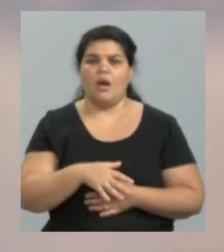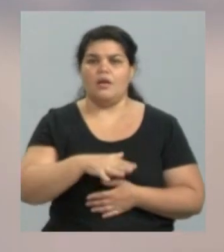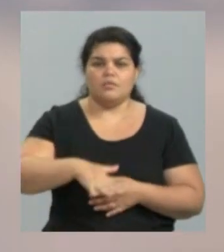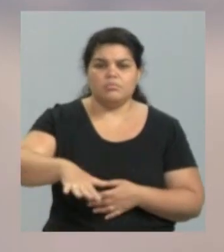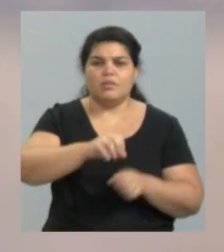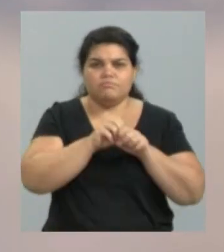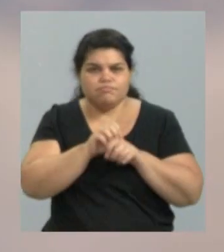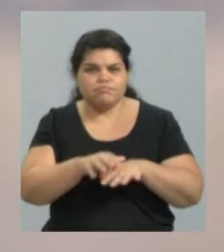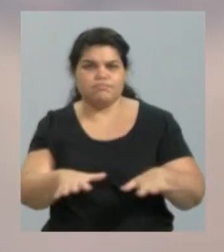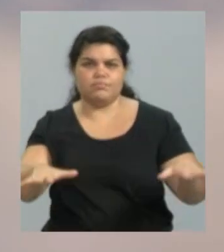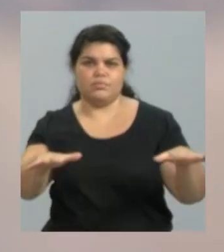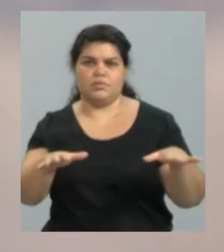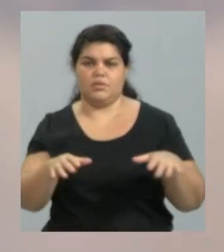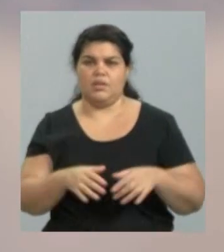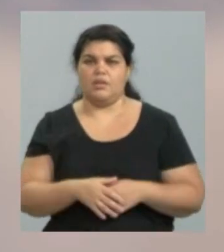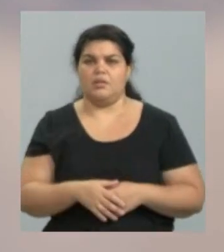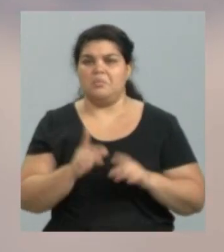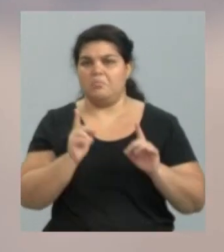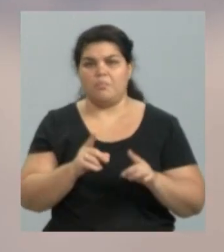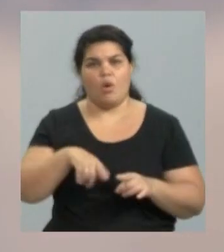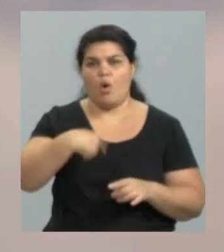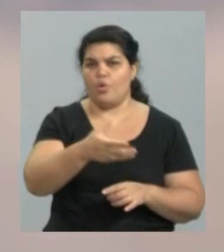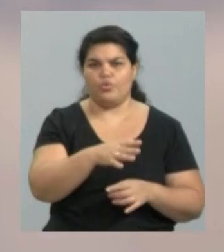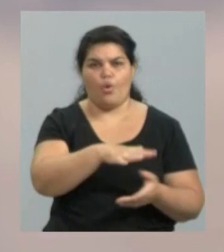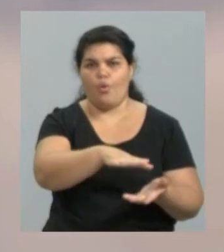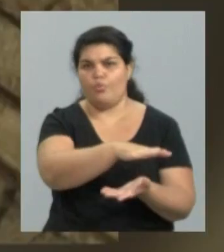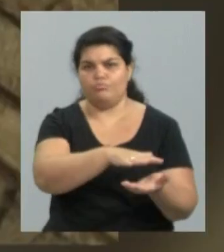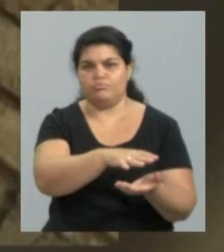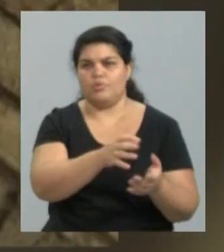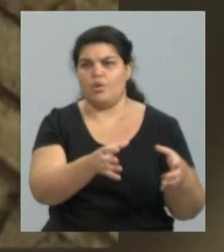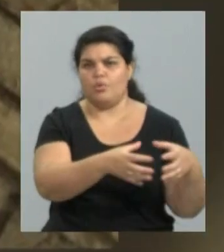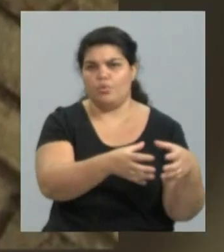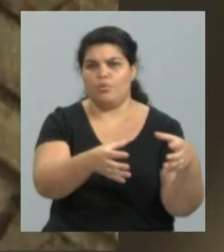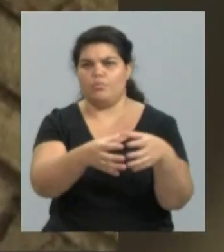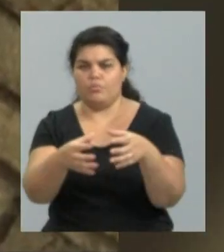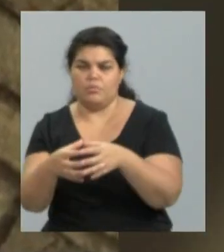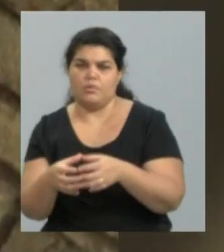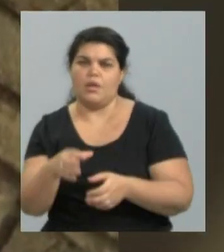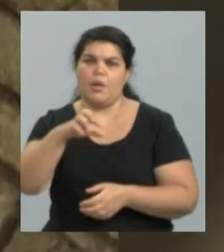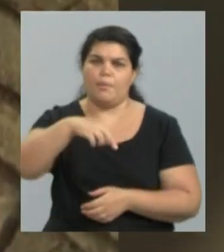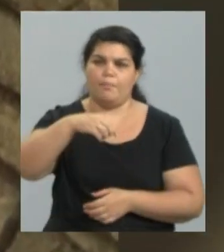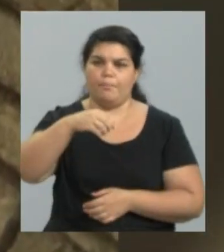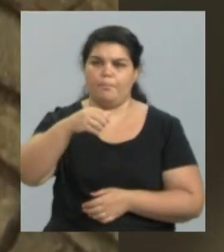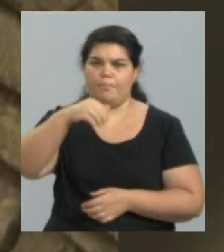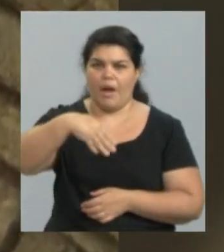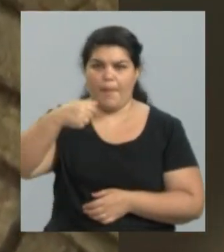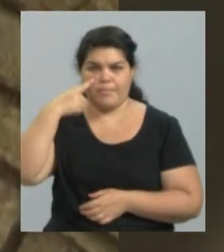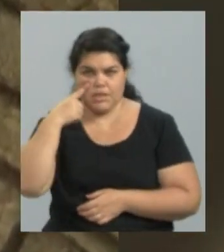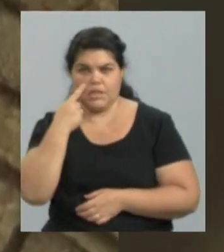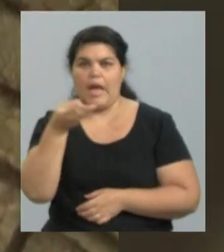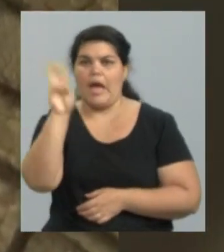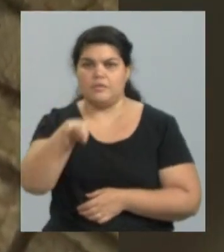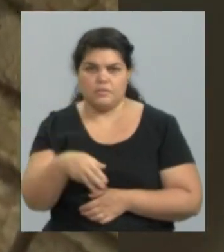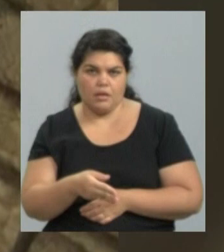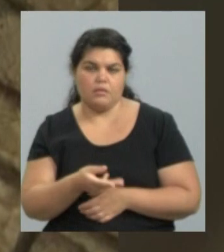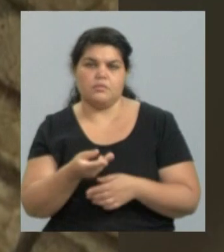operativos que se están realizando con otros organismos como la ANSES, el PAM, y poder